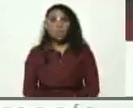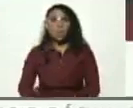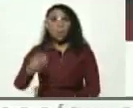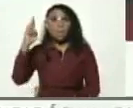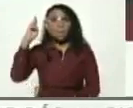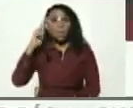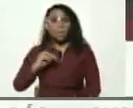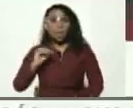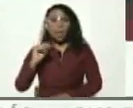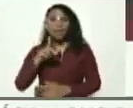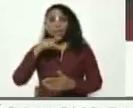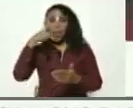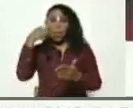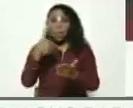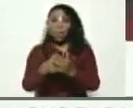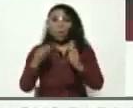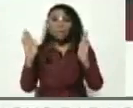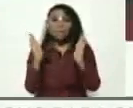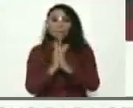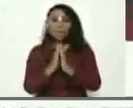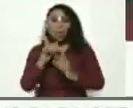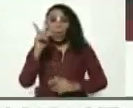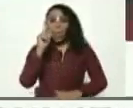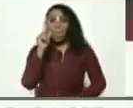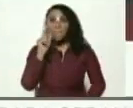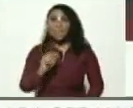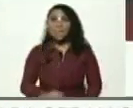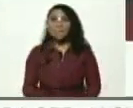Bolívar, el que nombró santo a Juan José Rondón.